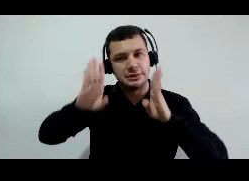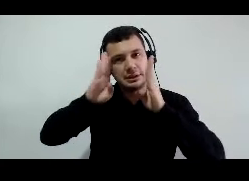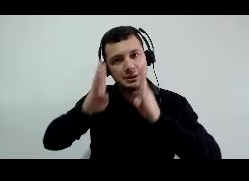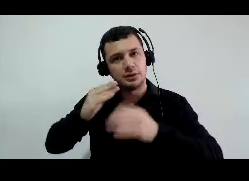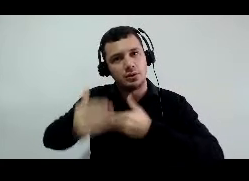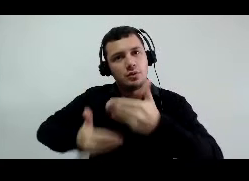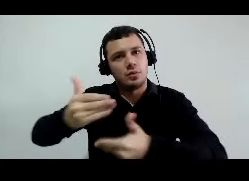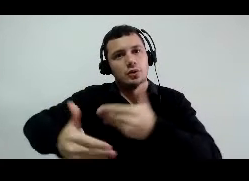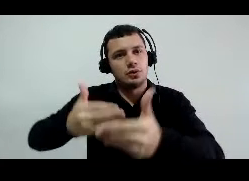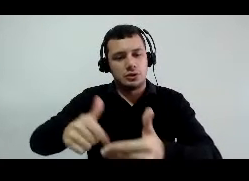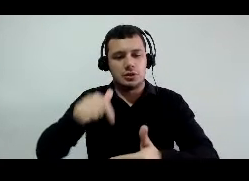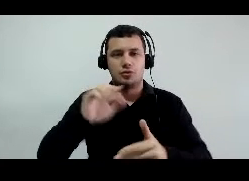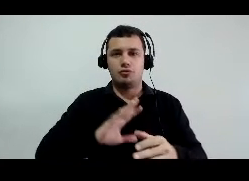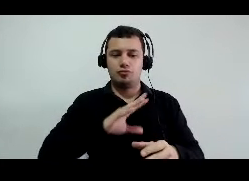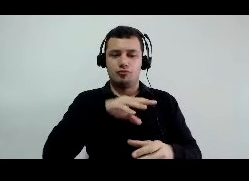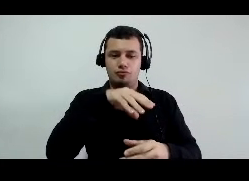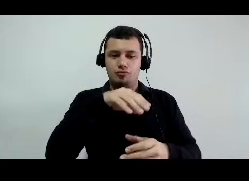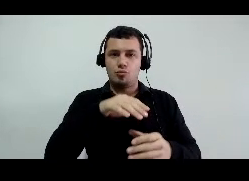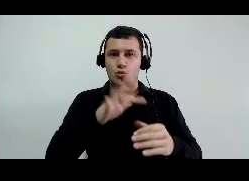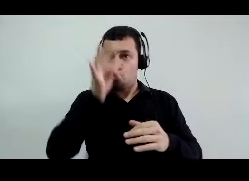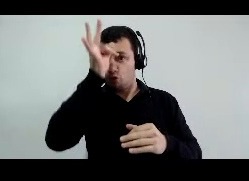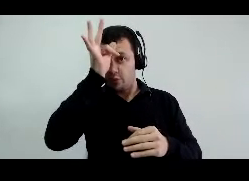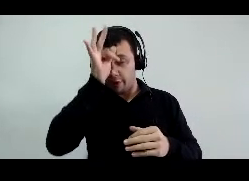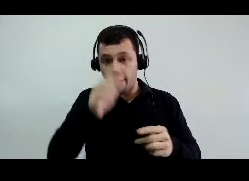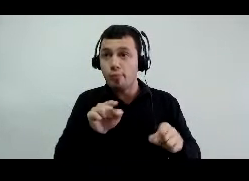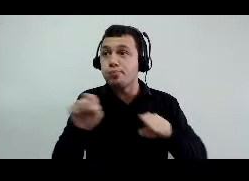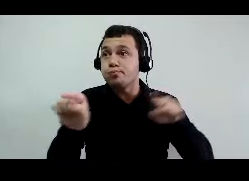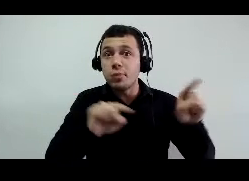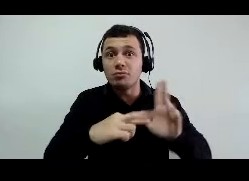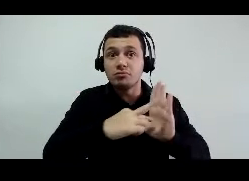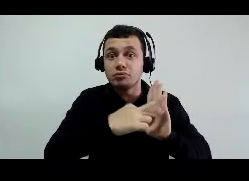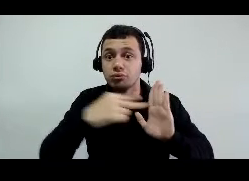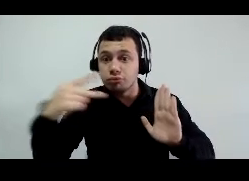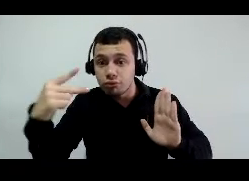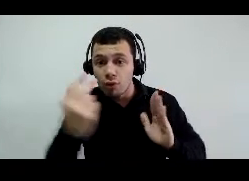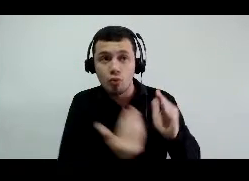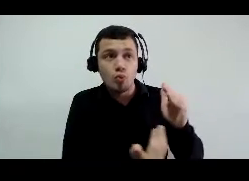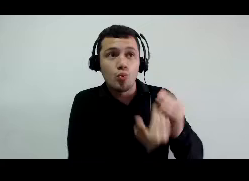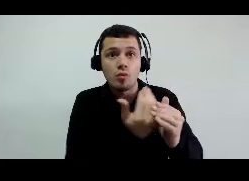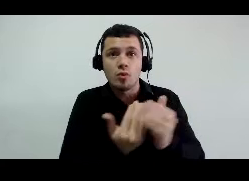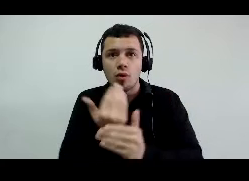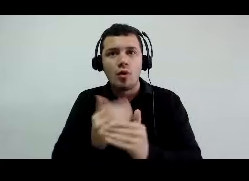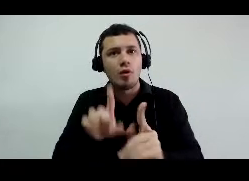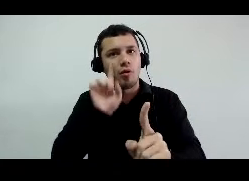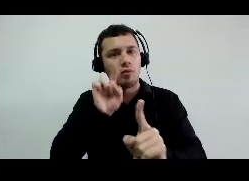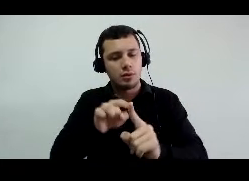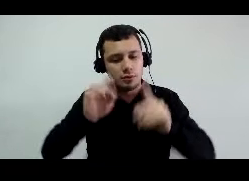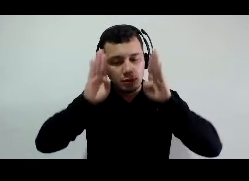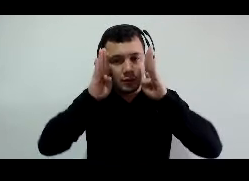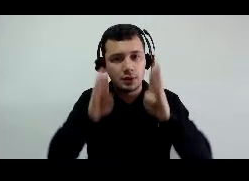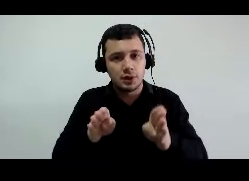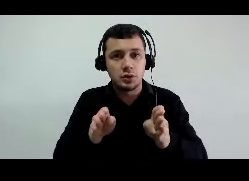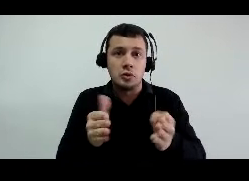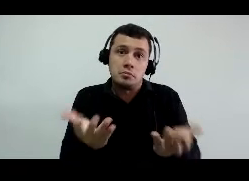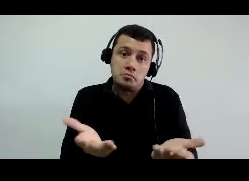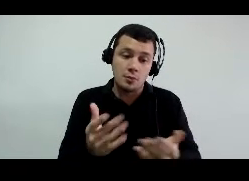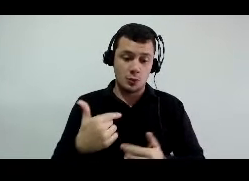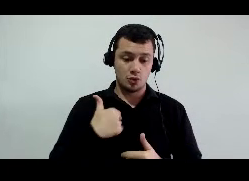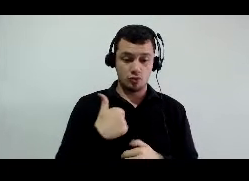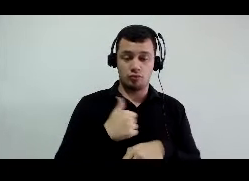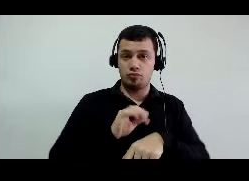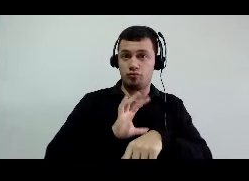institución. ¿Cuál es la tecnología? ¿Cuáles son los equipos que yo estoy utilizando para la atención? Y si yo como profesional de la salud